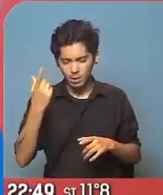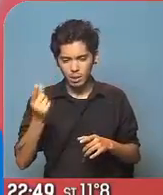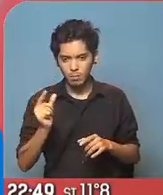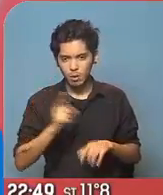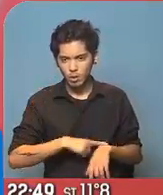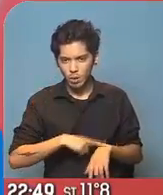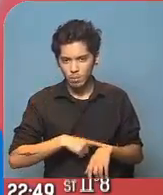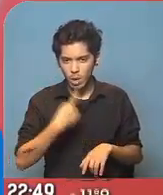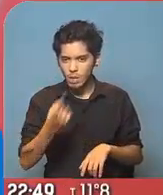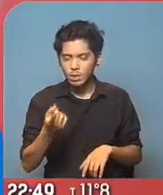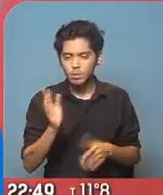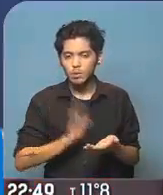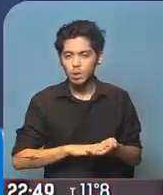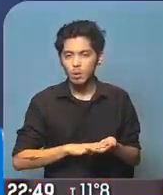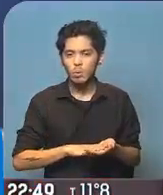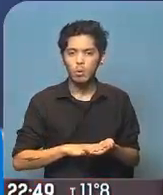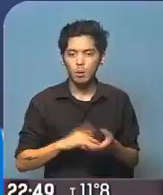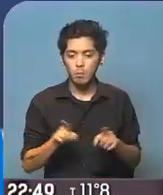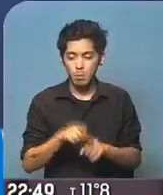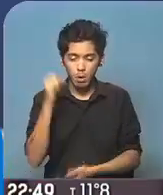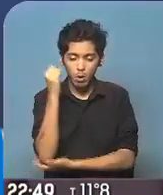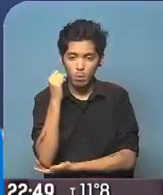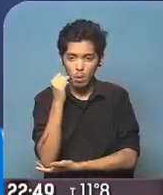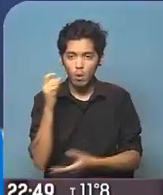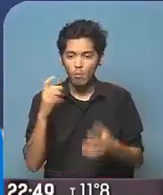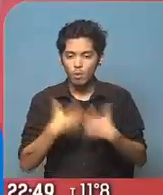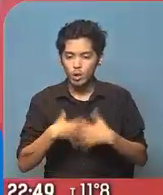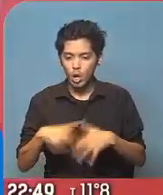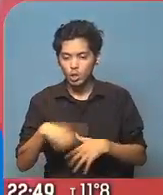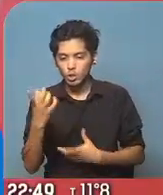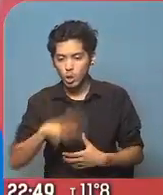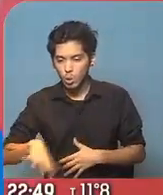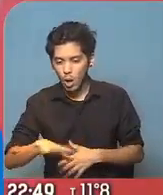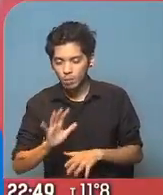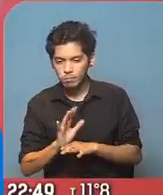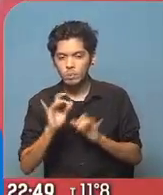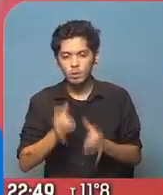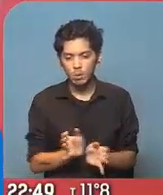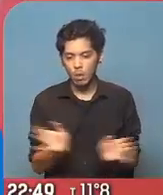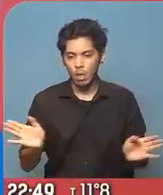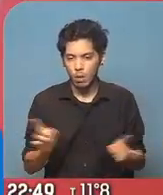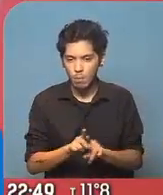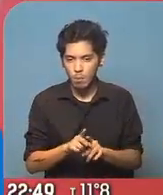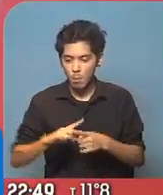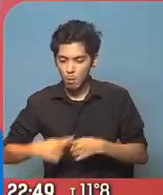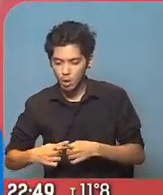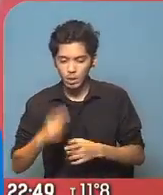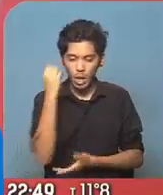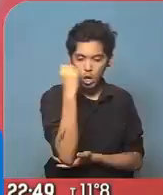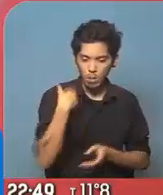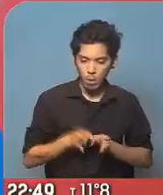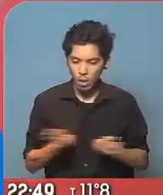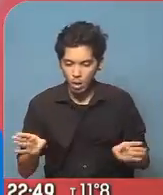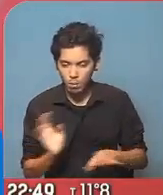decíamos que mientras la economía parecía que funcionaba por otro lado? Sí, iban por carriles separados, sí. Exactamente. Hoy parece que la crisis